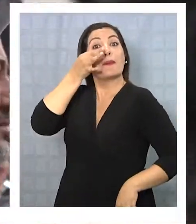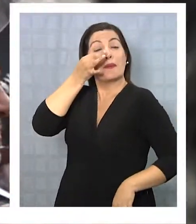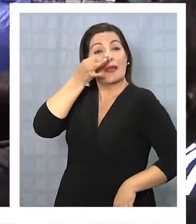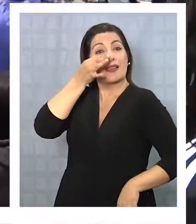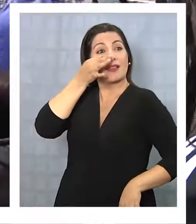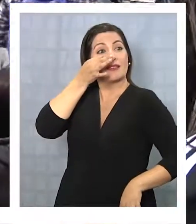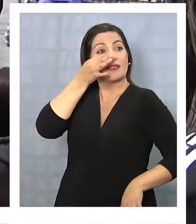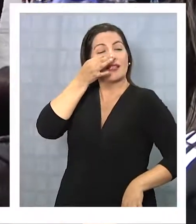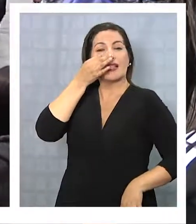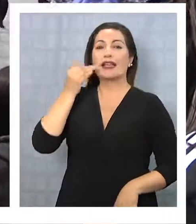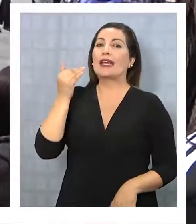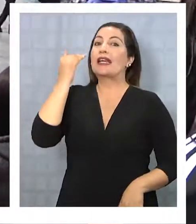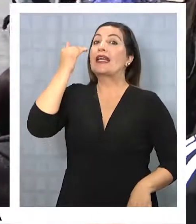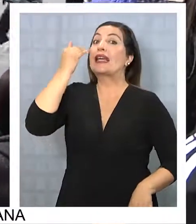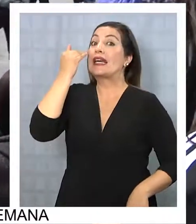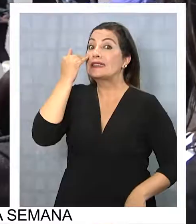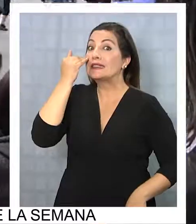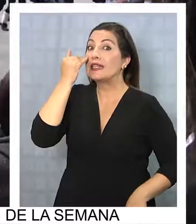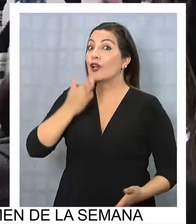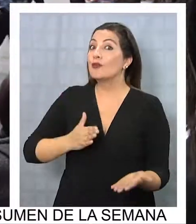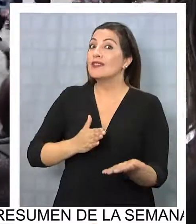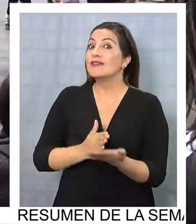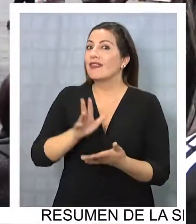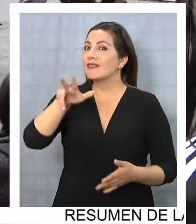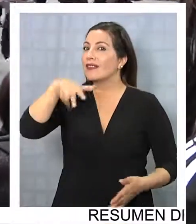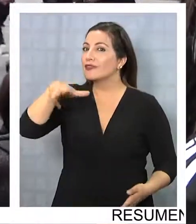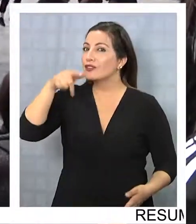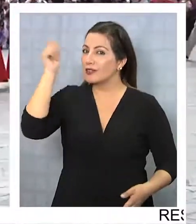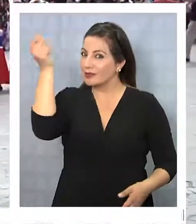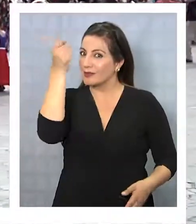a escasas horas de iniciar fiestas padres.